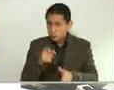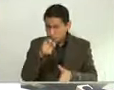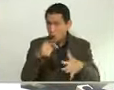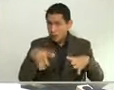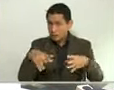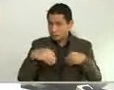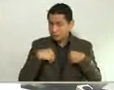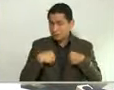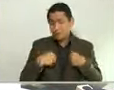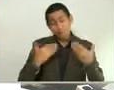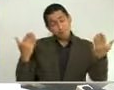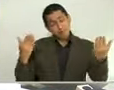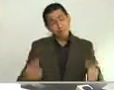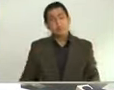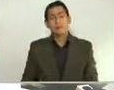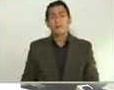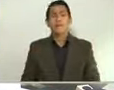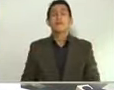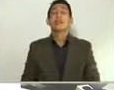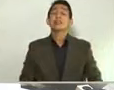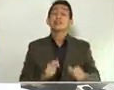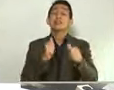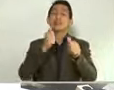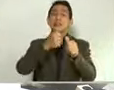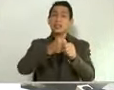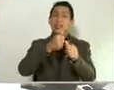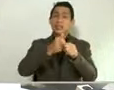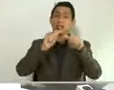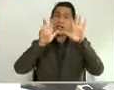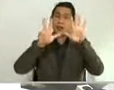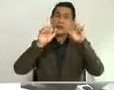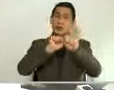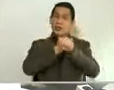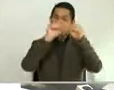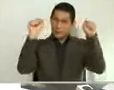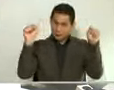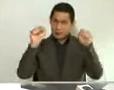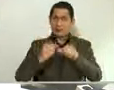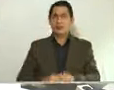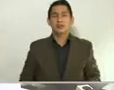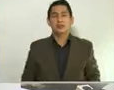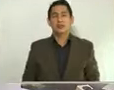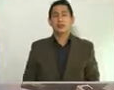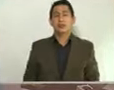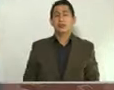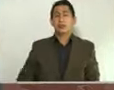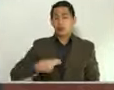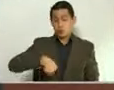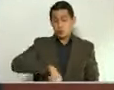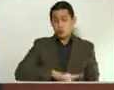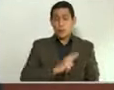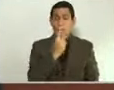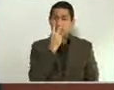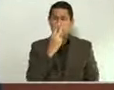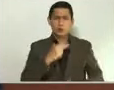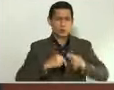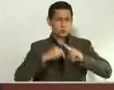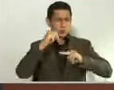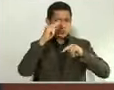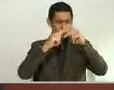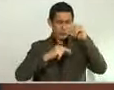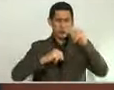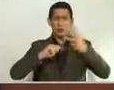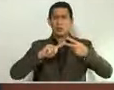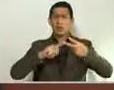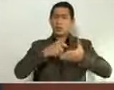8, 5 minutos, y serán las 8. Desayúnese con las noticias. Ya hemos visto obras, hemos visto ayuda